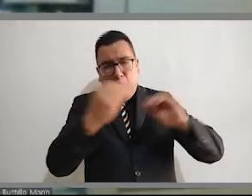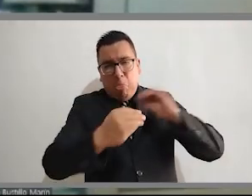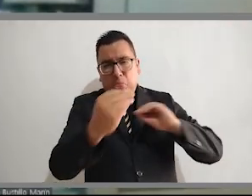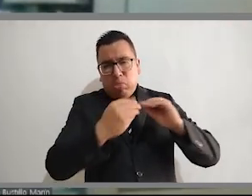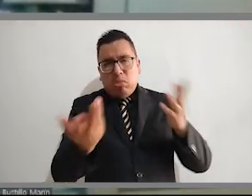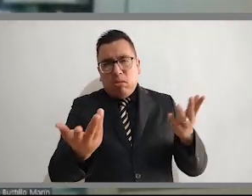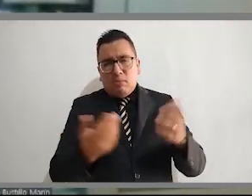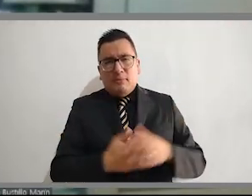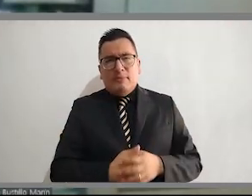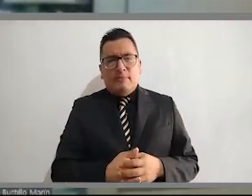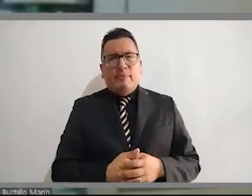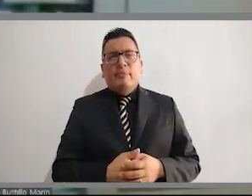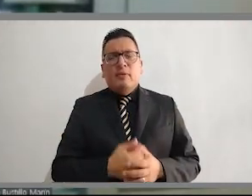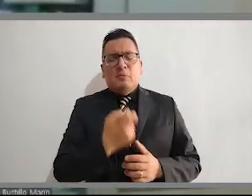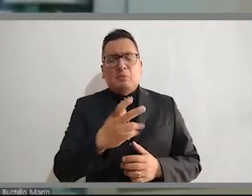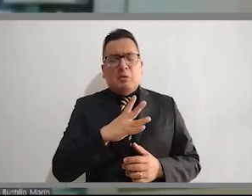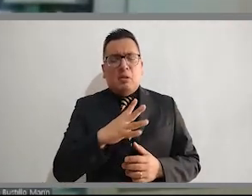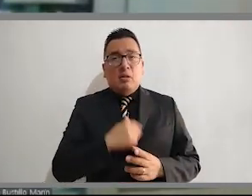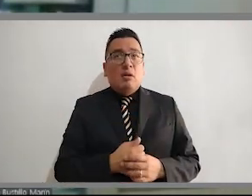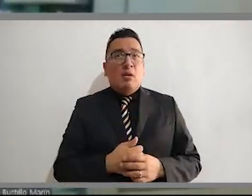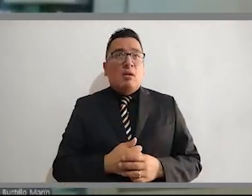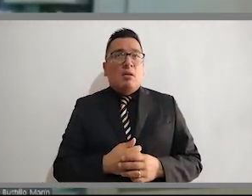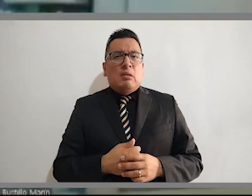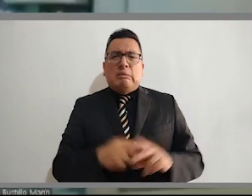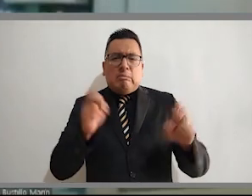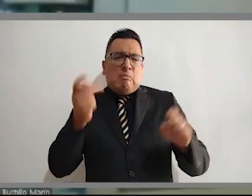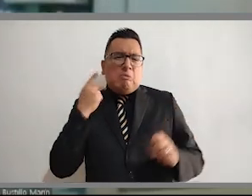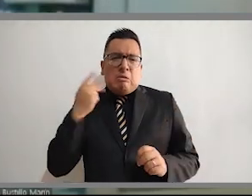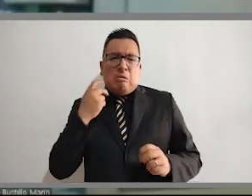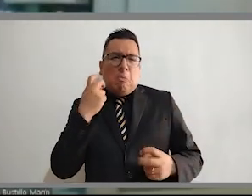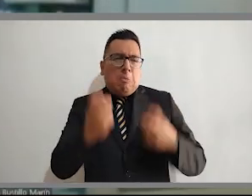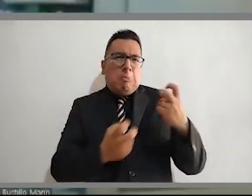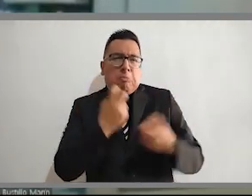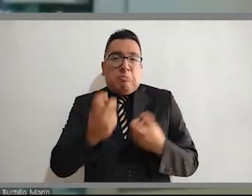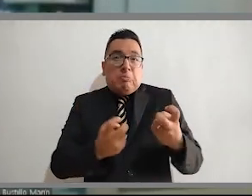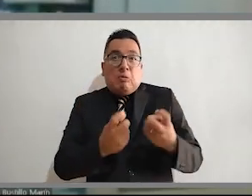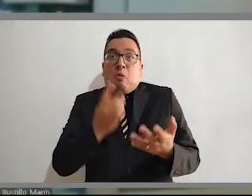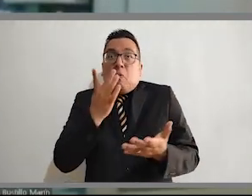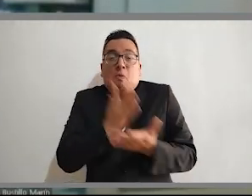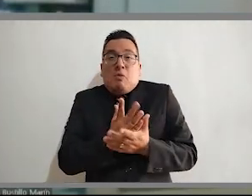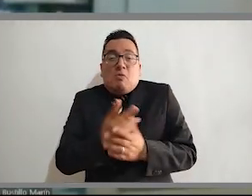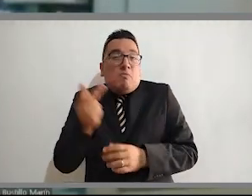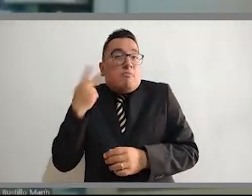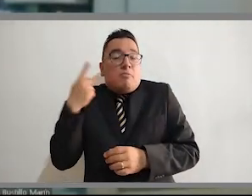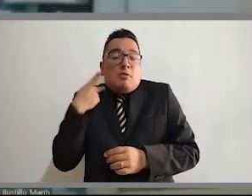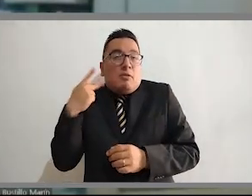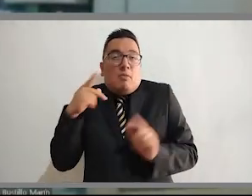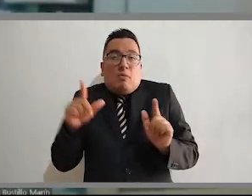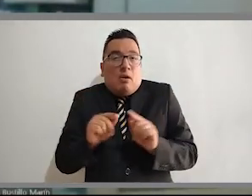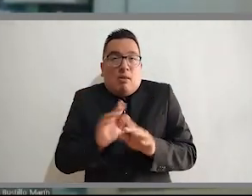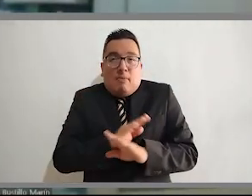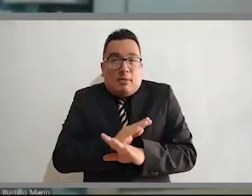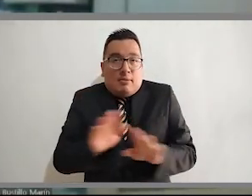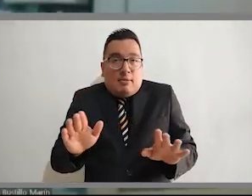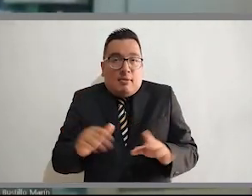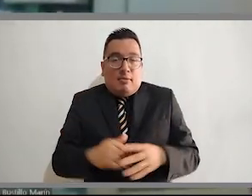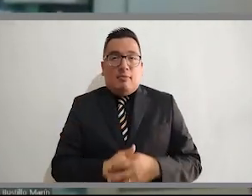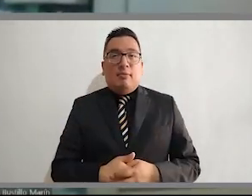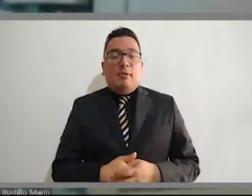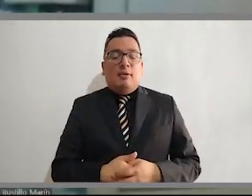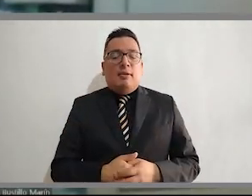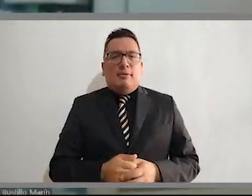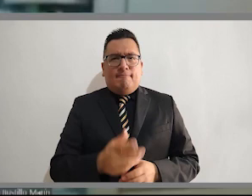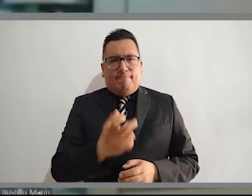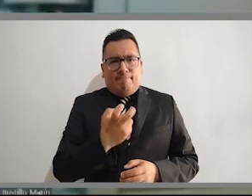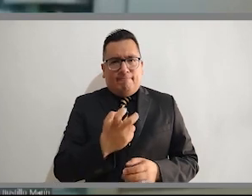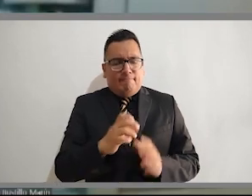violencia política de género: violencia política y obstrucción del cargo. Es decir, violencia